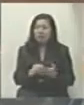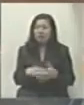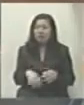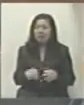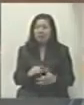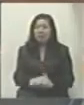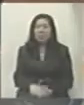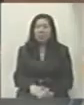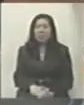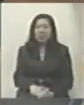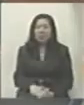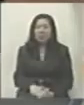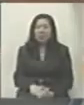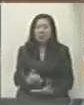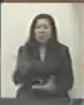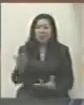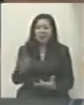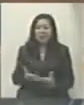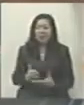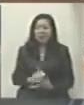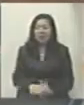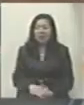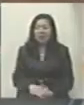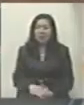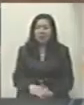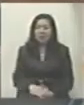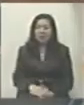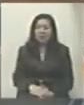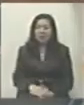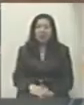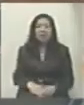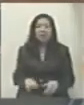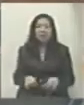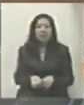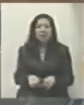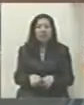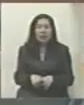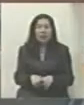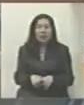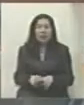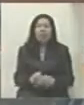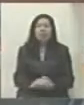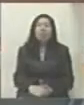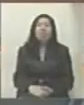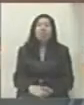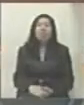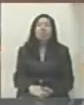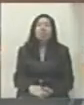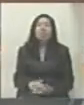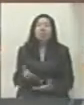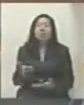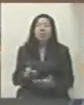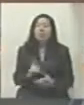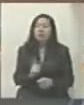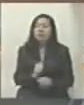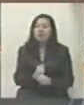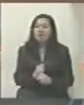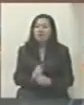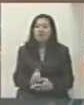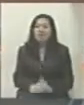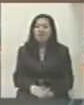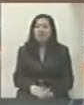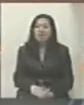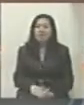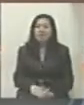importantes. Y de repente empiezan a aparecer varias otras deudas que también tienen sentencias judiciales. Y esas sentencias judiciales ya no son laborales, ya no